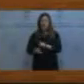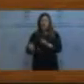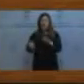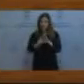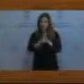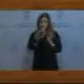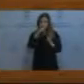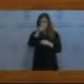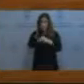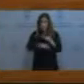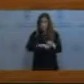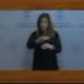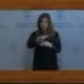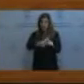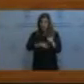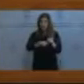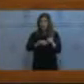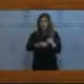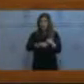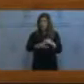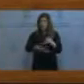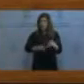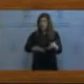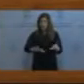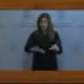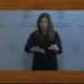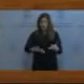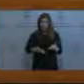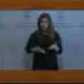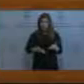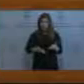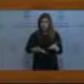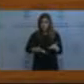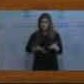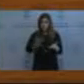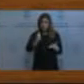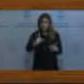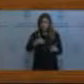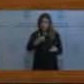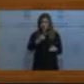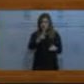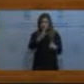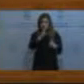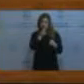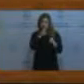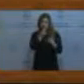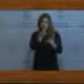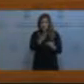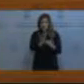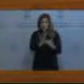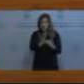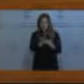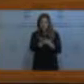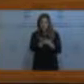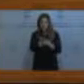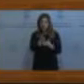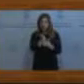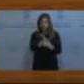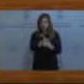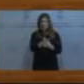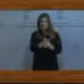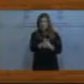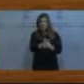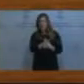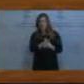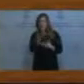realizar, como son, como comento en la proposición, y luego en la forma en que